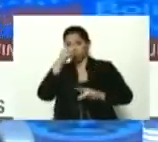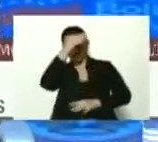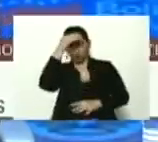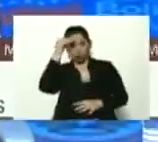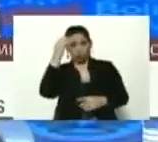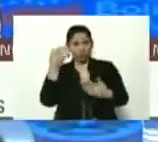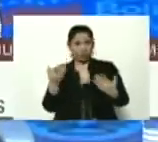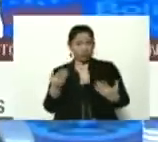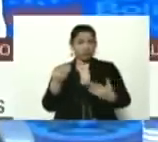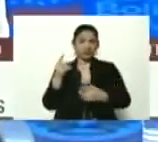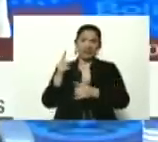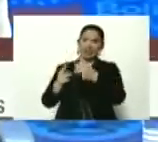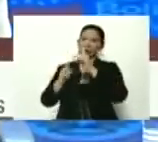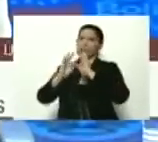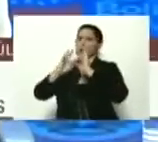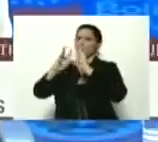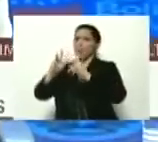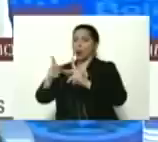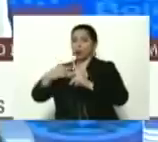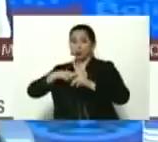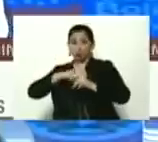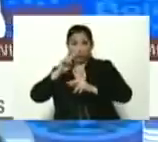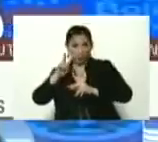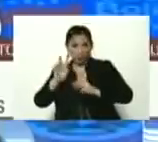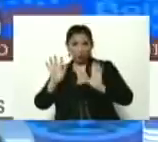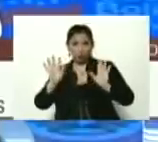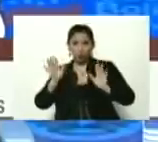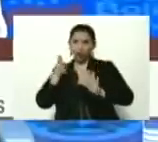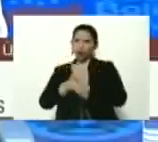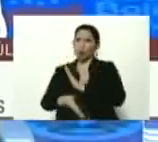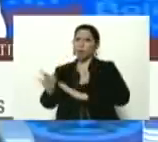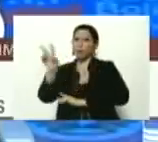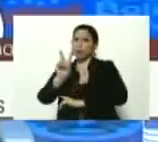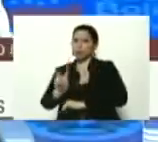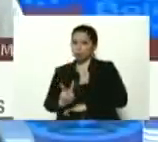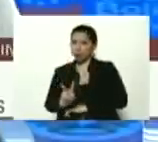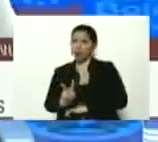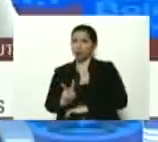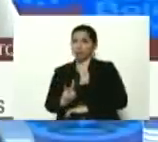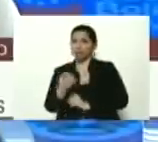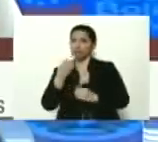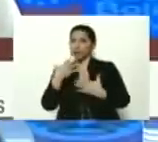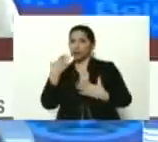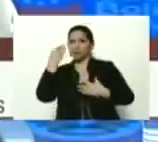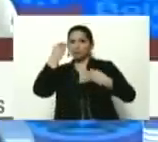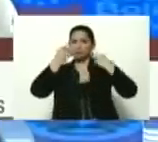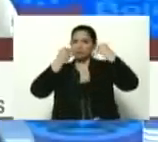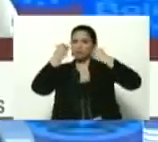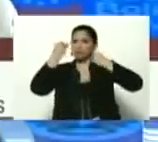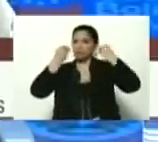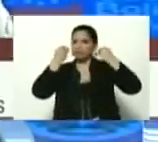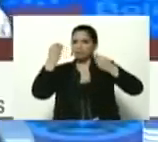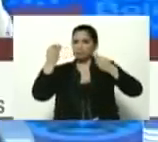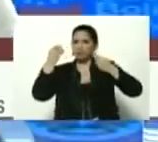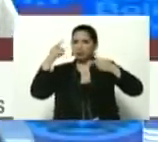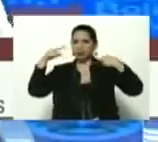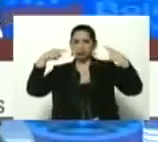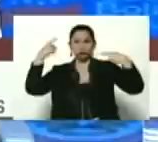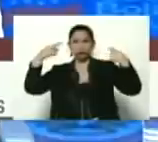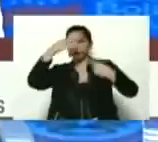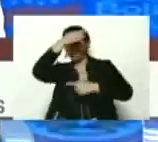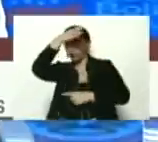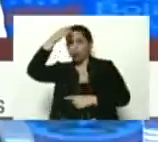Entre algunas confesiones que hemos visto sobre Venezuela, bueno, el pensamiento dislocado de Donald